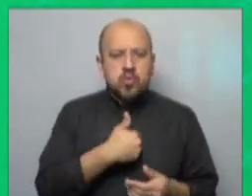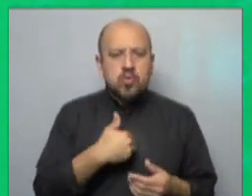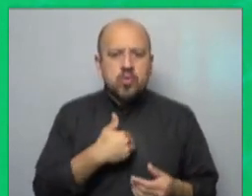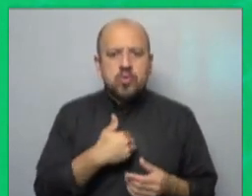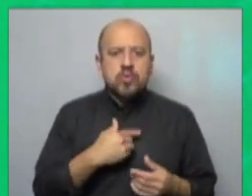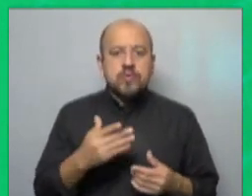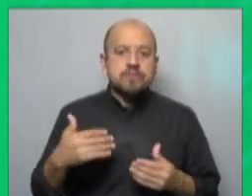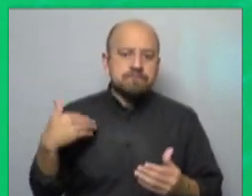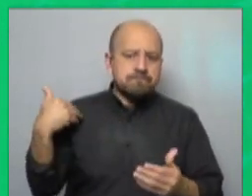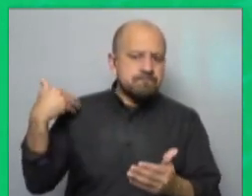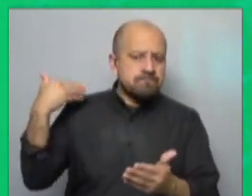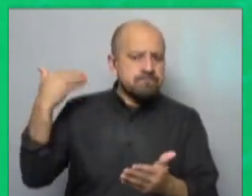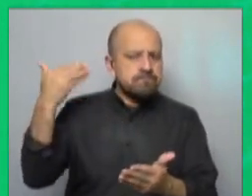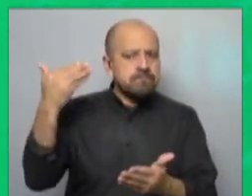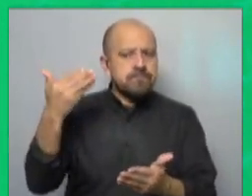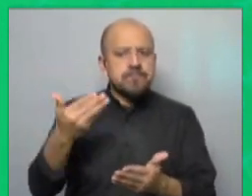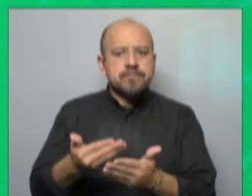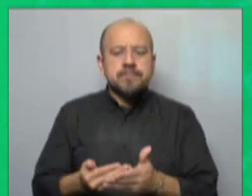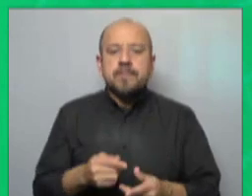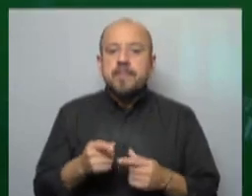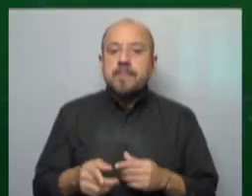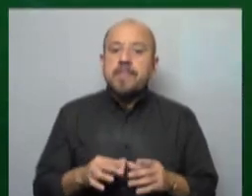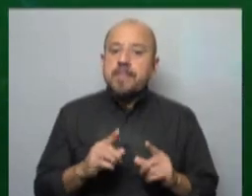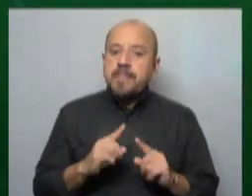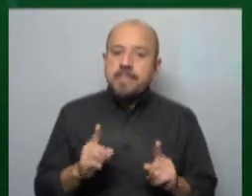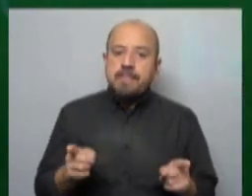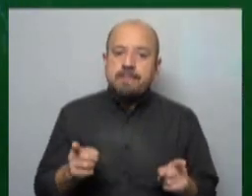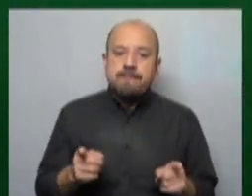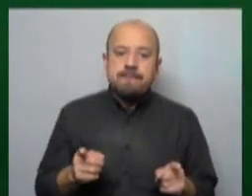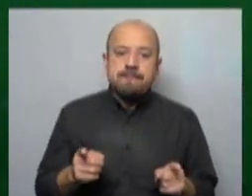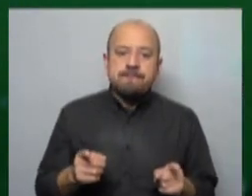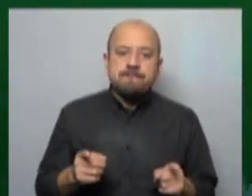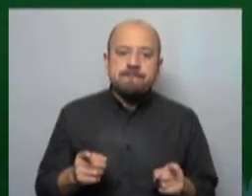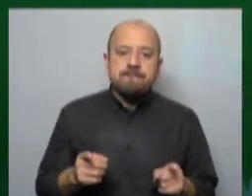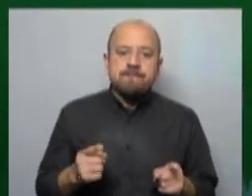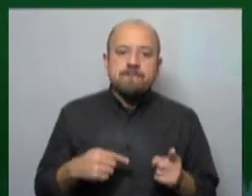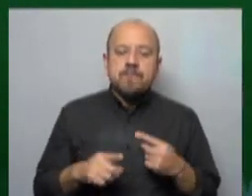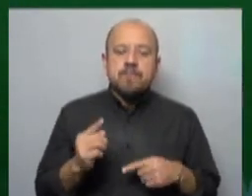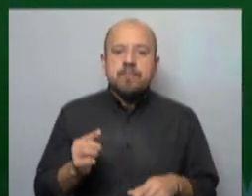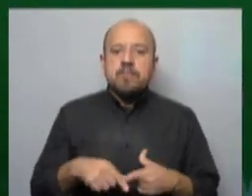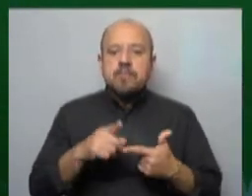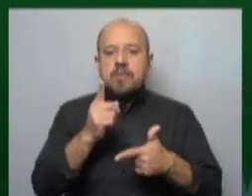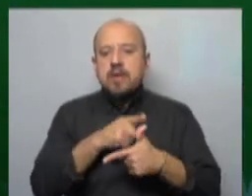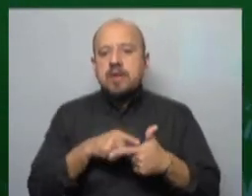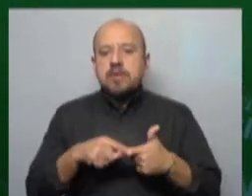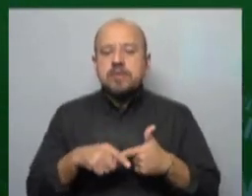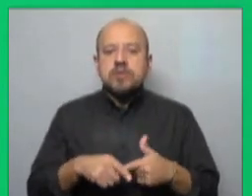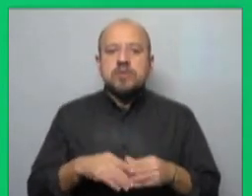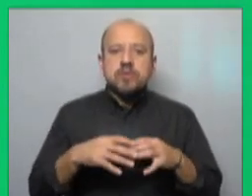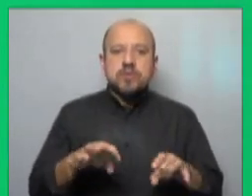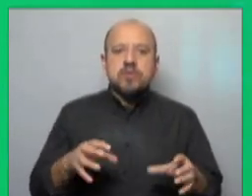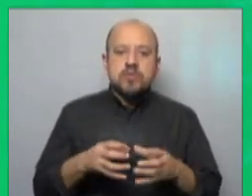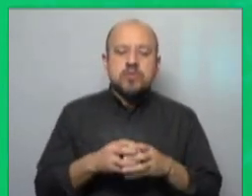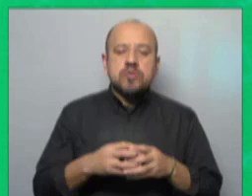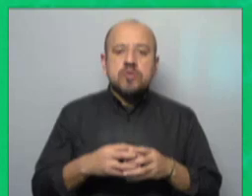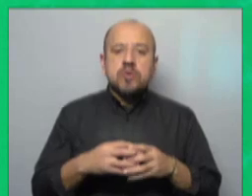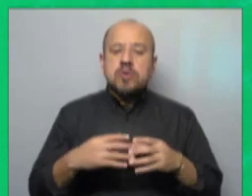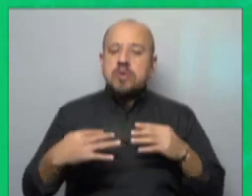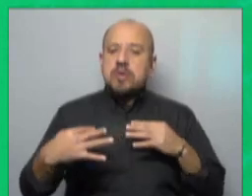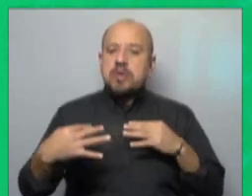hasta ahora en que ya deja de buscar esa división dentro de la coalición de buscar fisuras